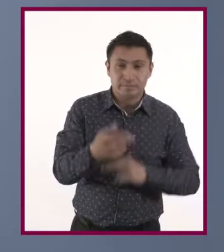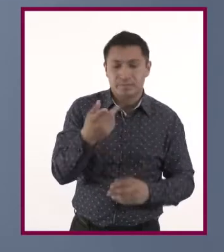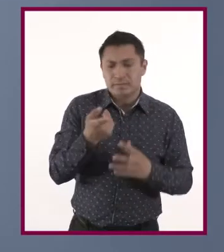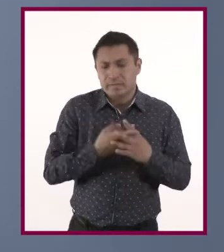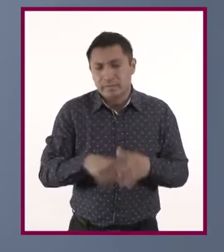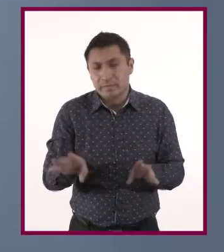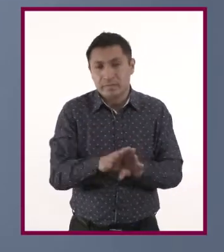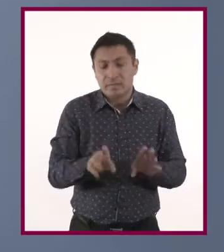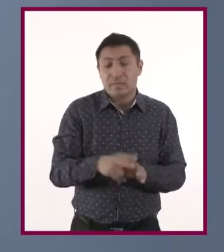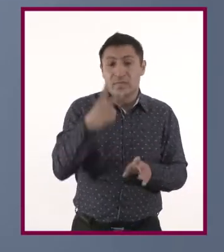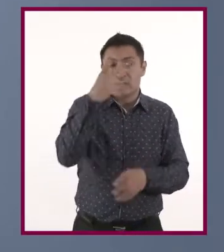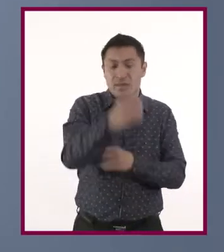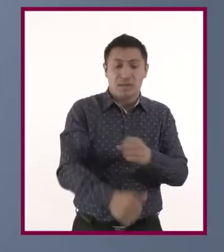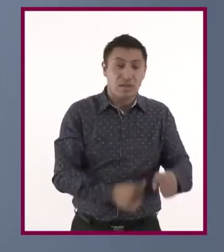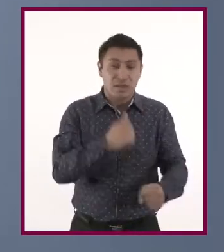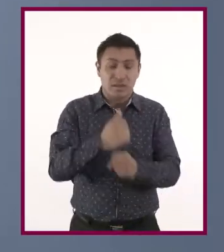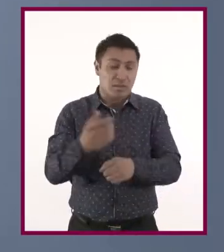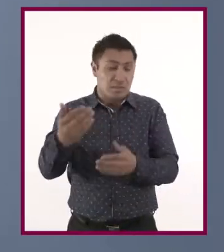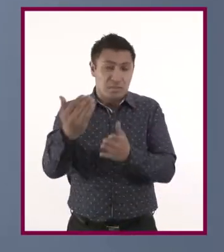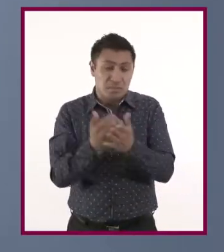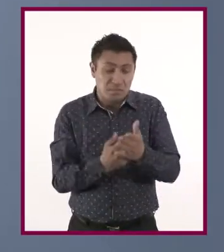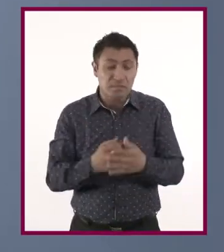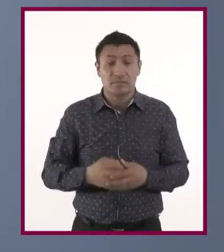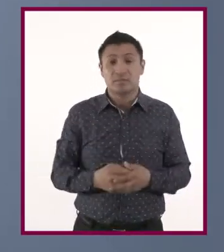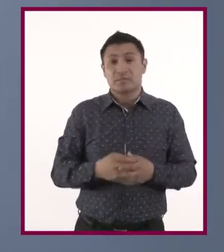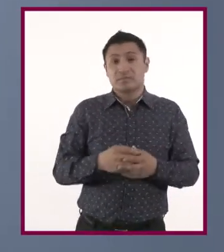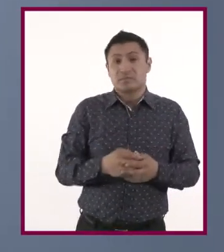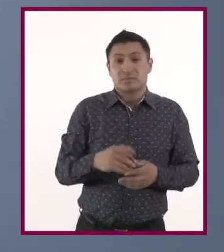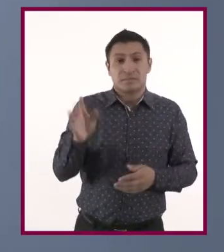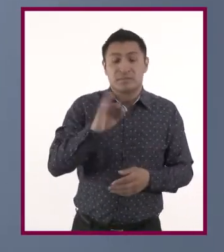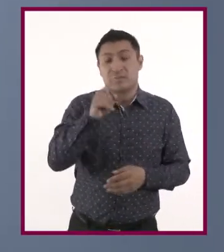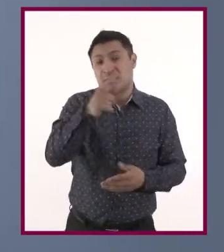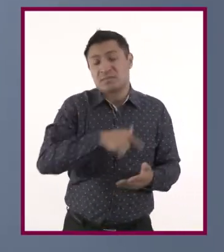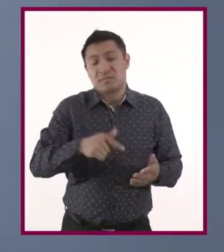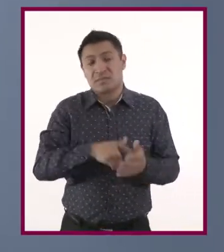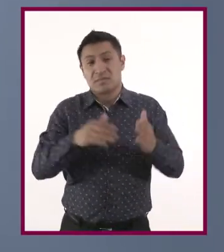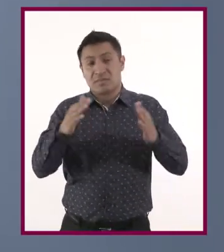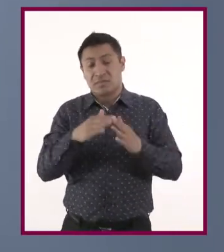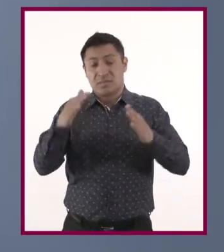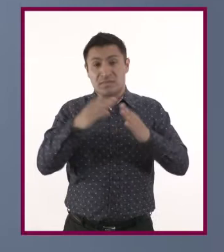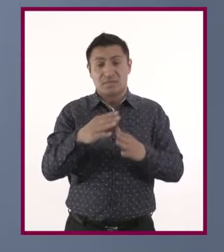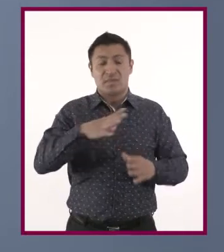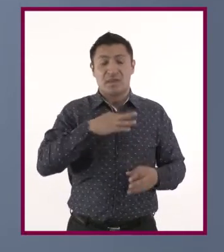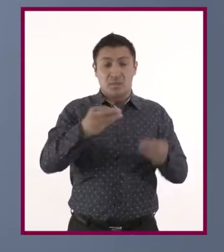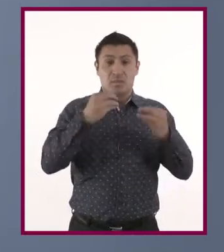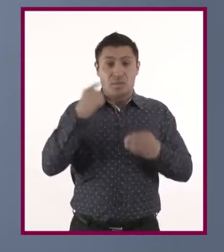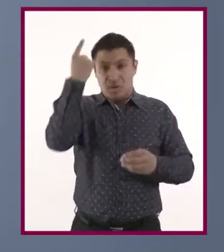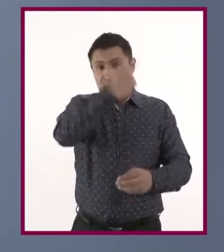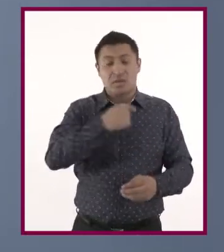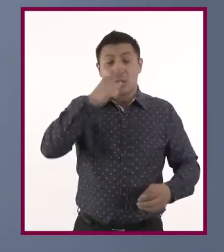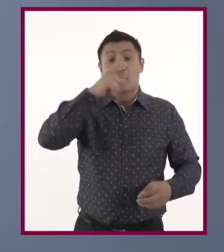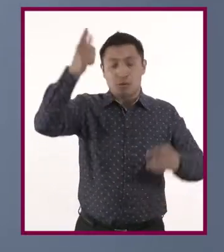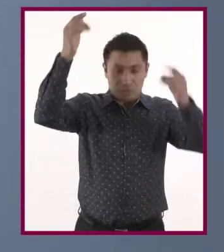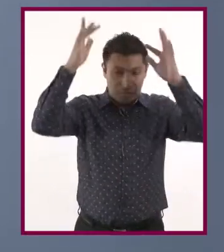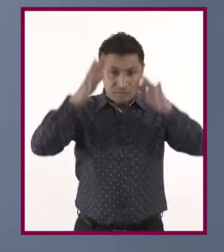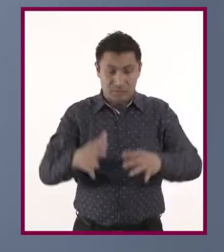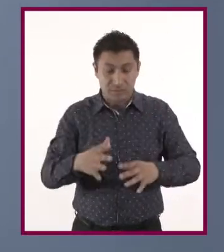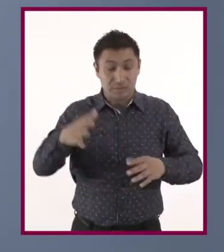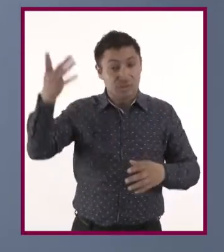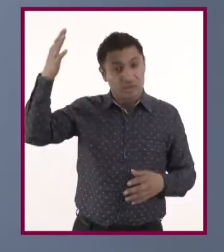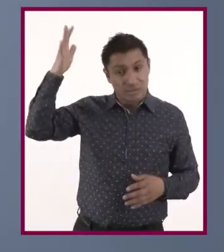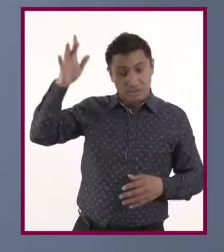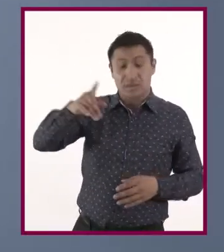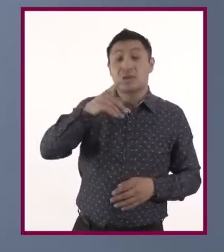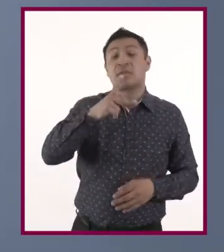se recupera en 2 años o menos. Si en la ubicación de tu vivienda recibes suficientes horas de luz solar directa, los paneles pueden adquirir